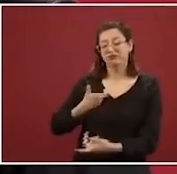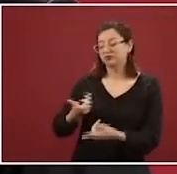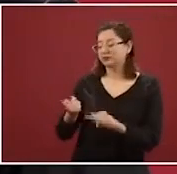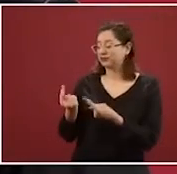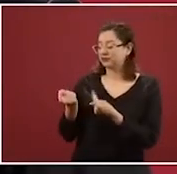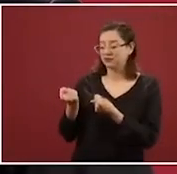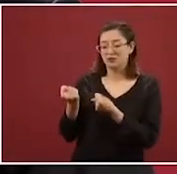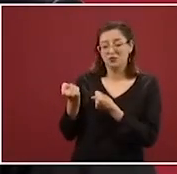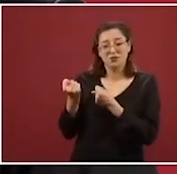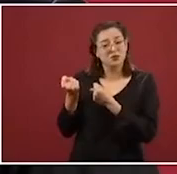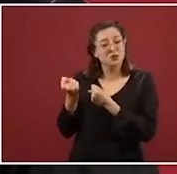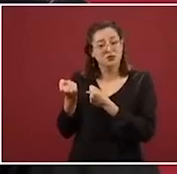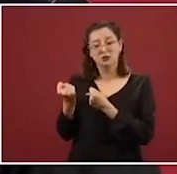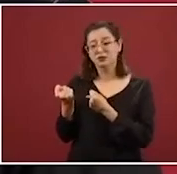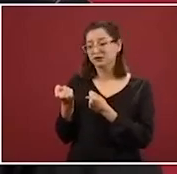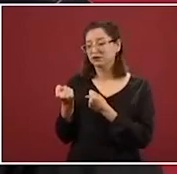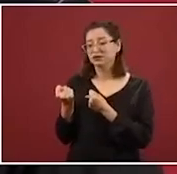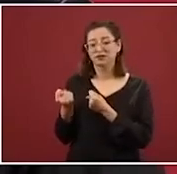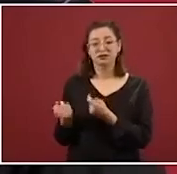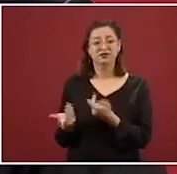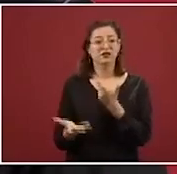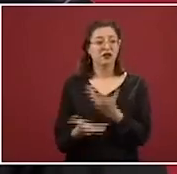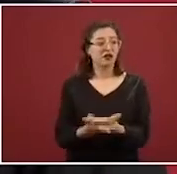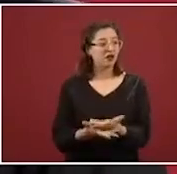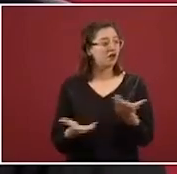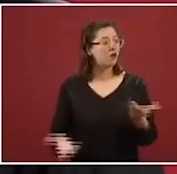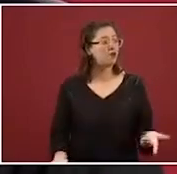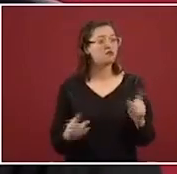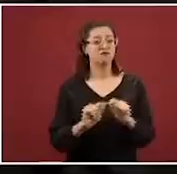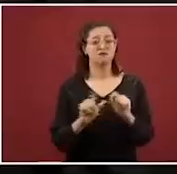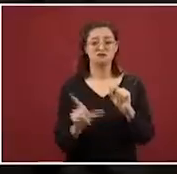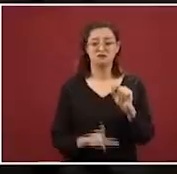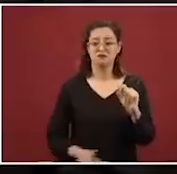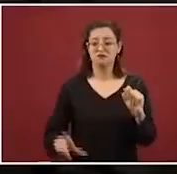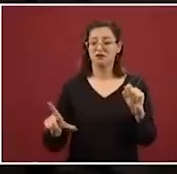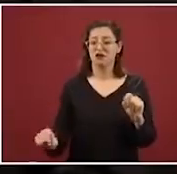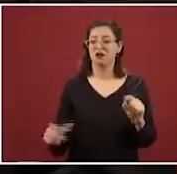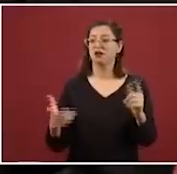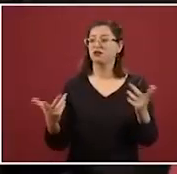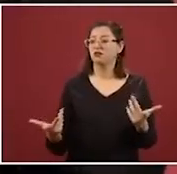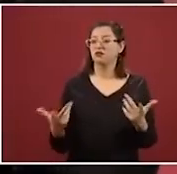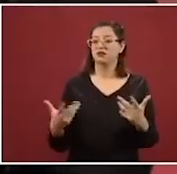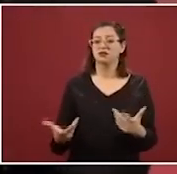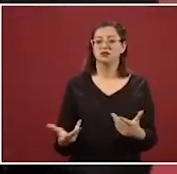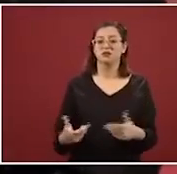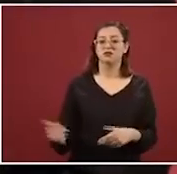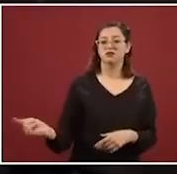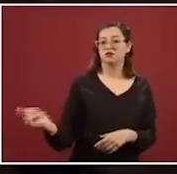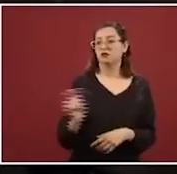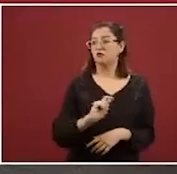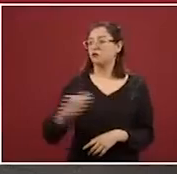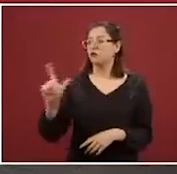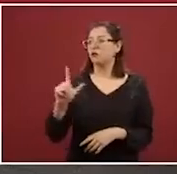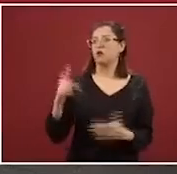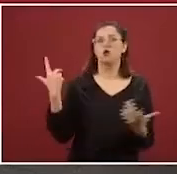ahora hasta el país y ya nos volvimos famosos, el Wall Street